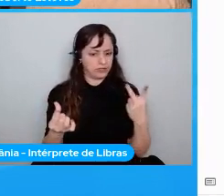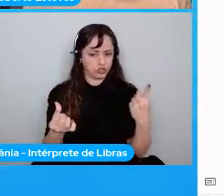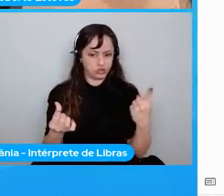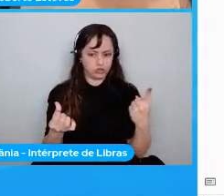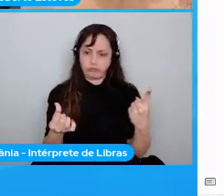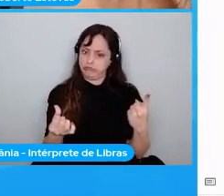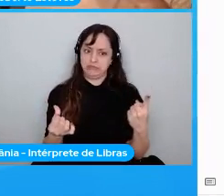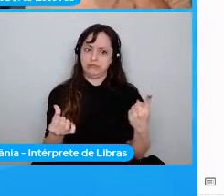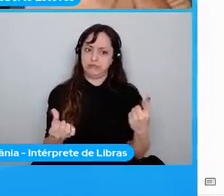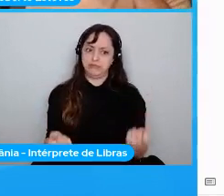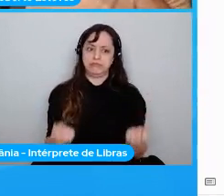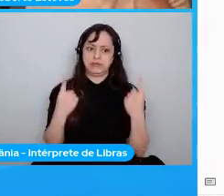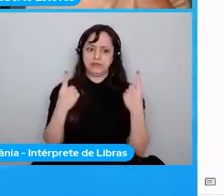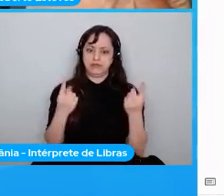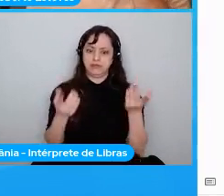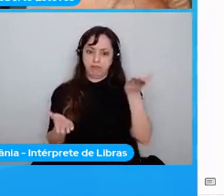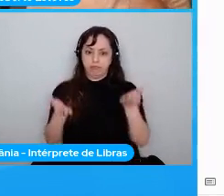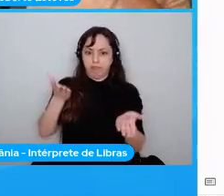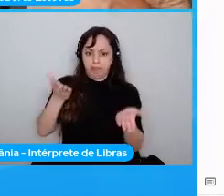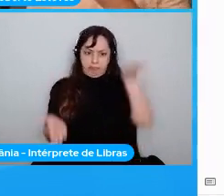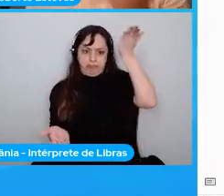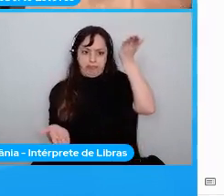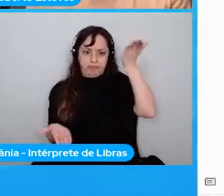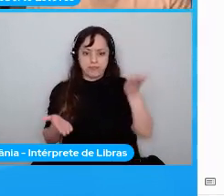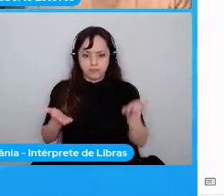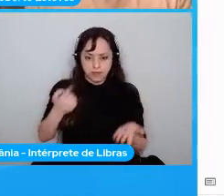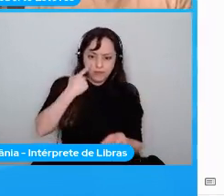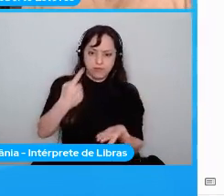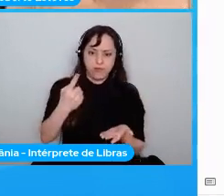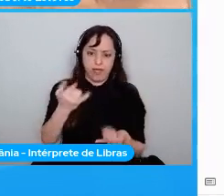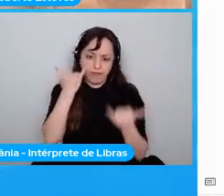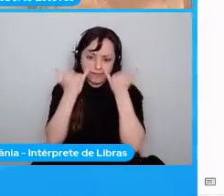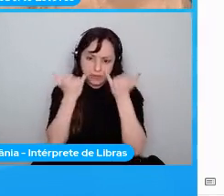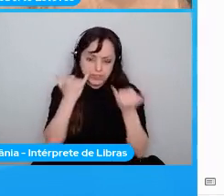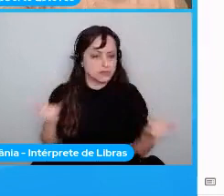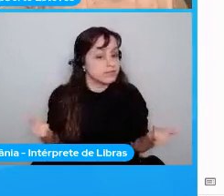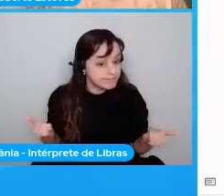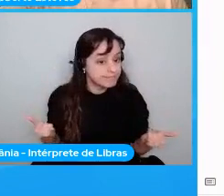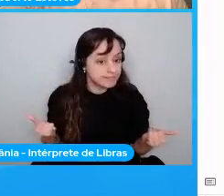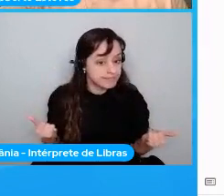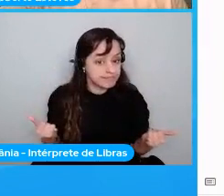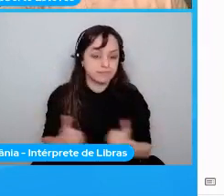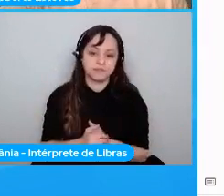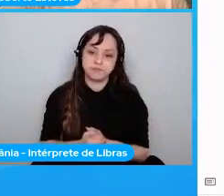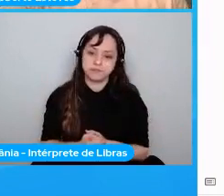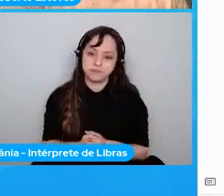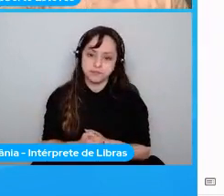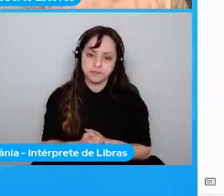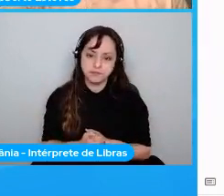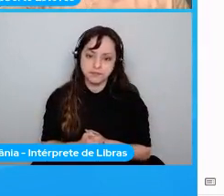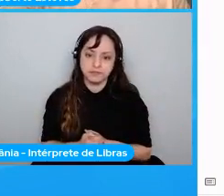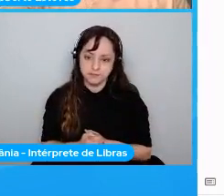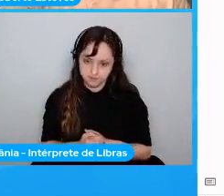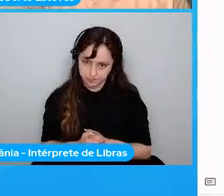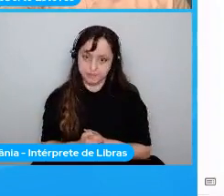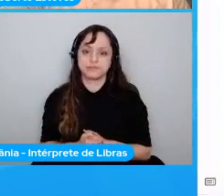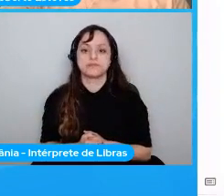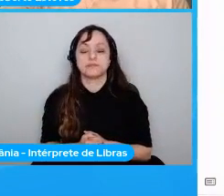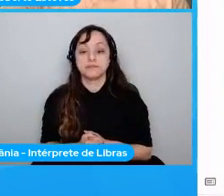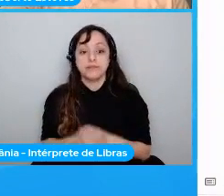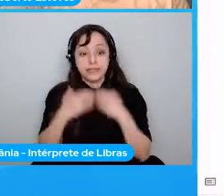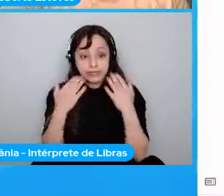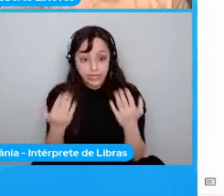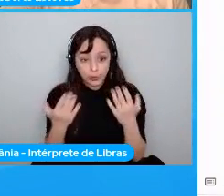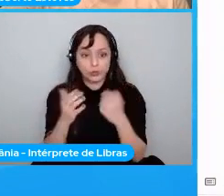a cuestionarte como ciudadano, ya que tenemos acceso a esta información. ¿Por qué? ¿Ya? Entonces,